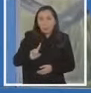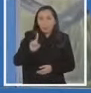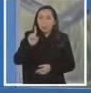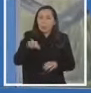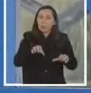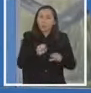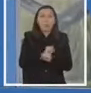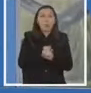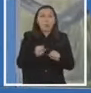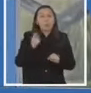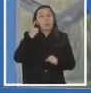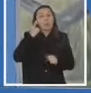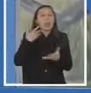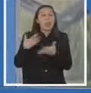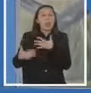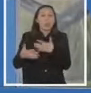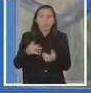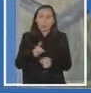una cosa que no podemos naturalizar.